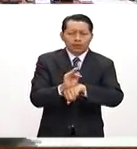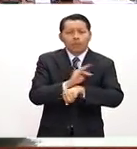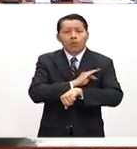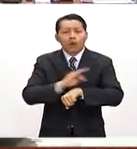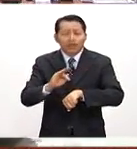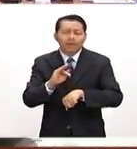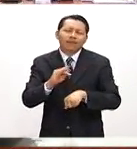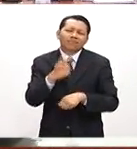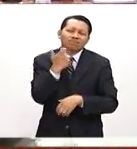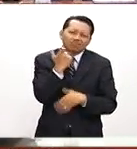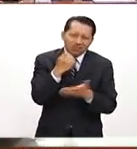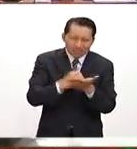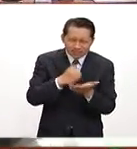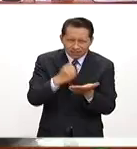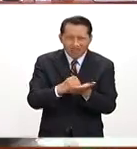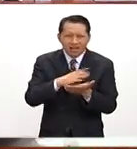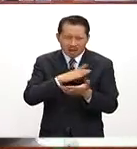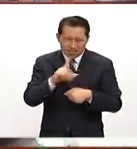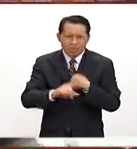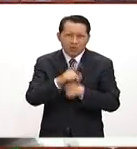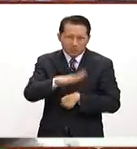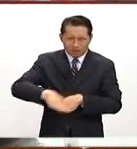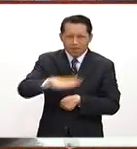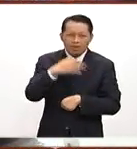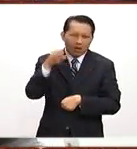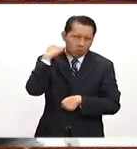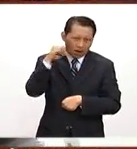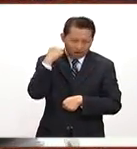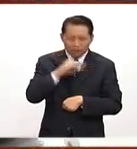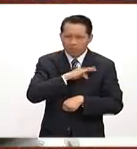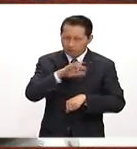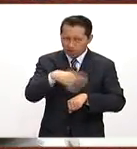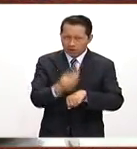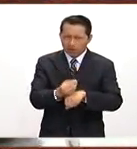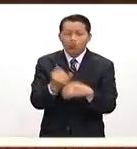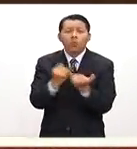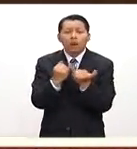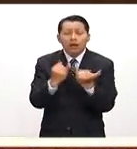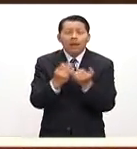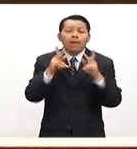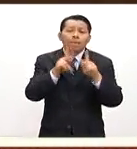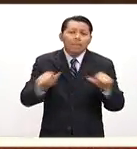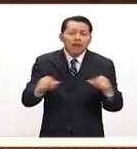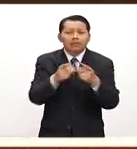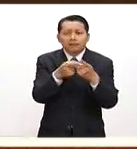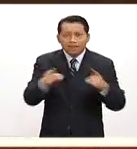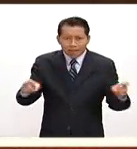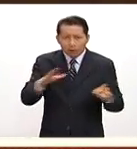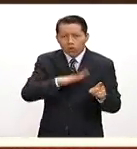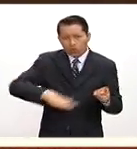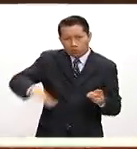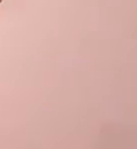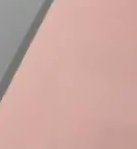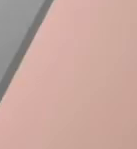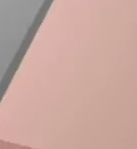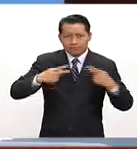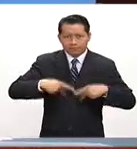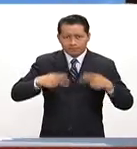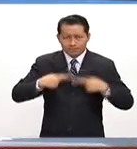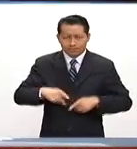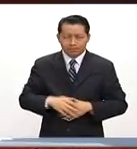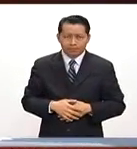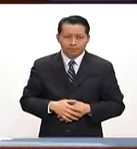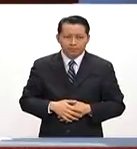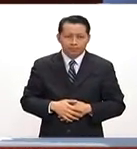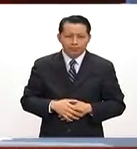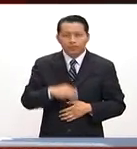problemas económicos que se están viviendo ahí en Oaxaca y en favor de la paz y el desarrollo de la sociedad.